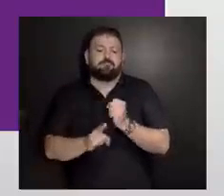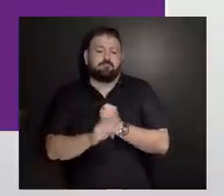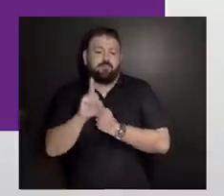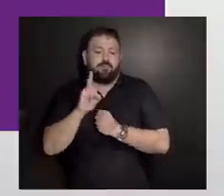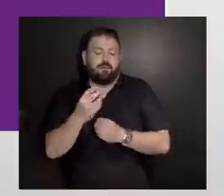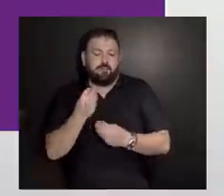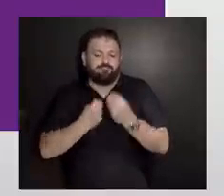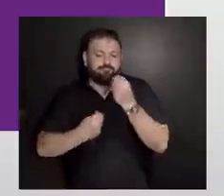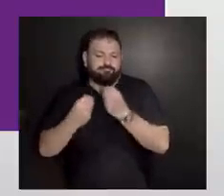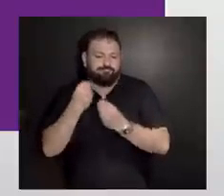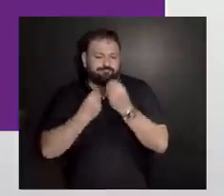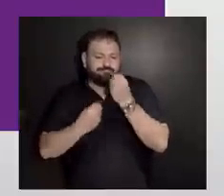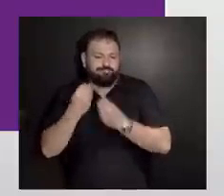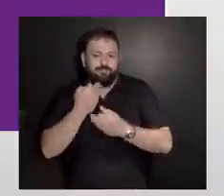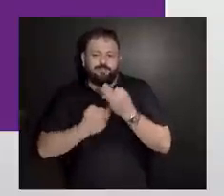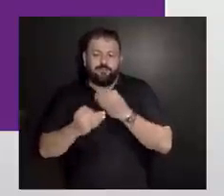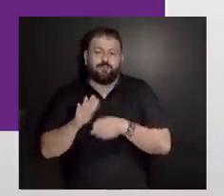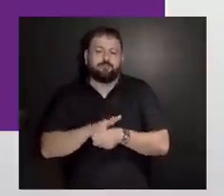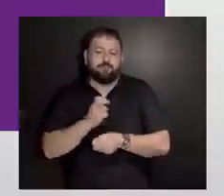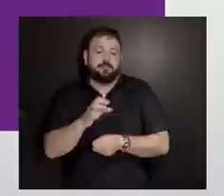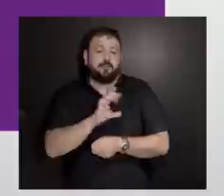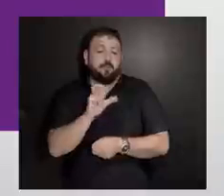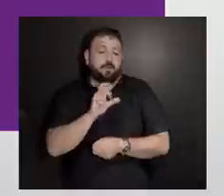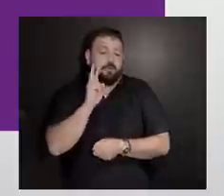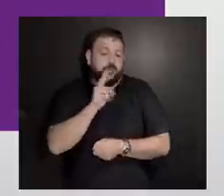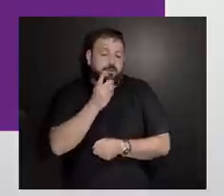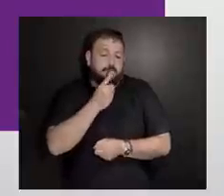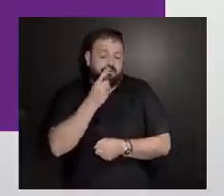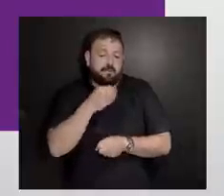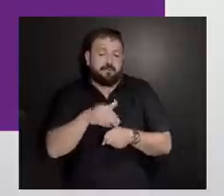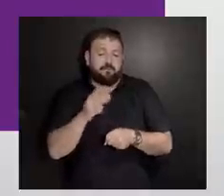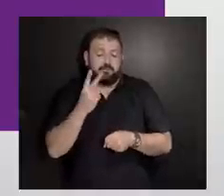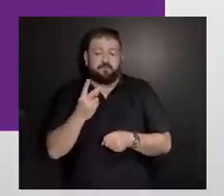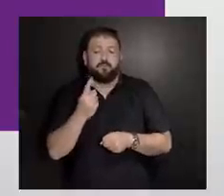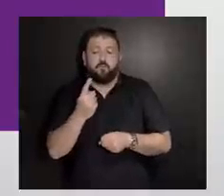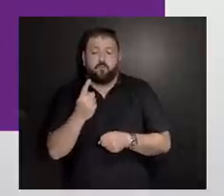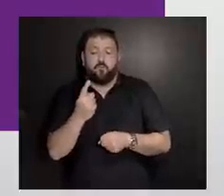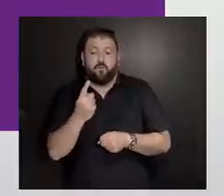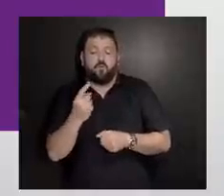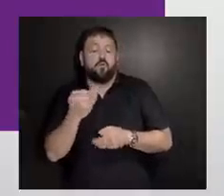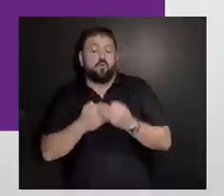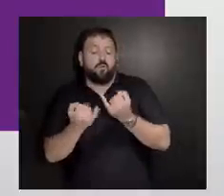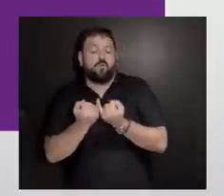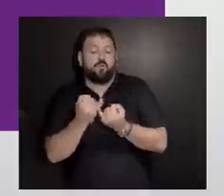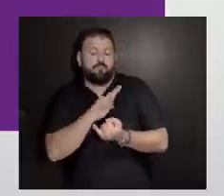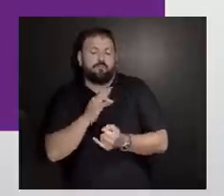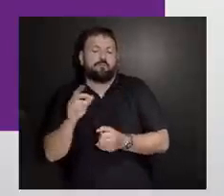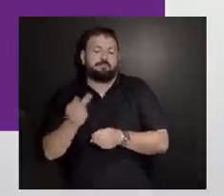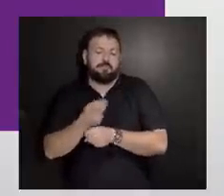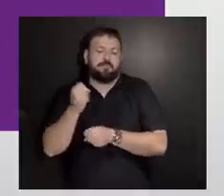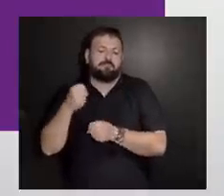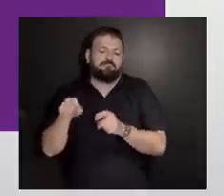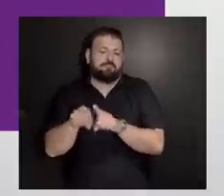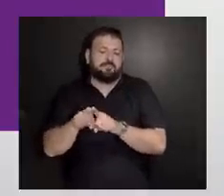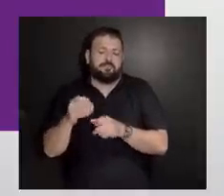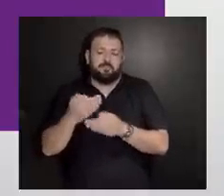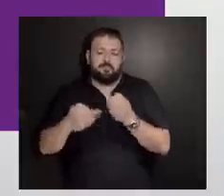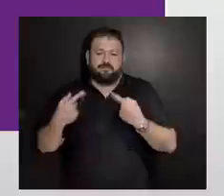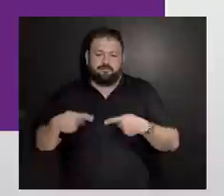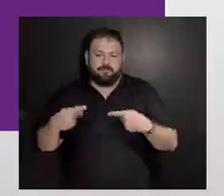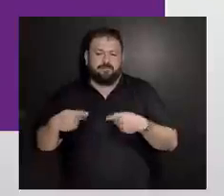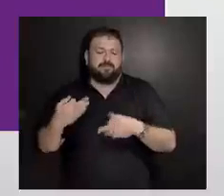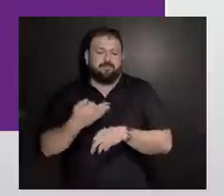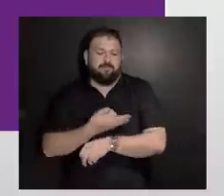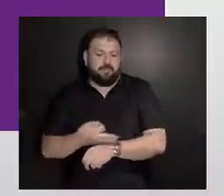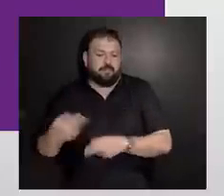adulto tiene diabetes tipo 1, pues ya lo asociaríamos más a una carga genética que a sus hábitos alimenticios. Otra diferencia es